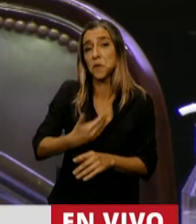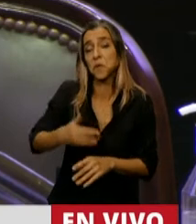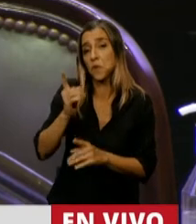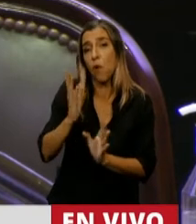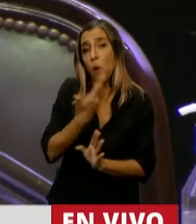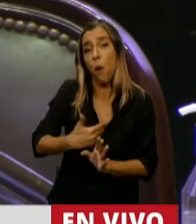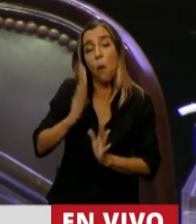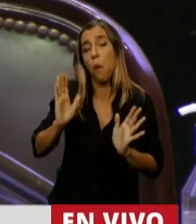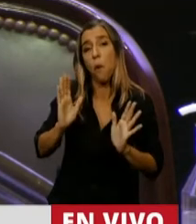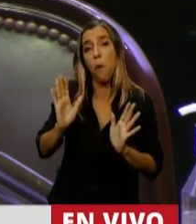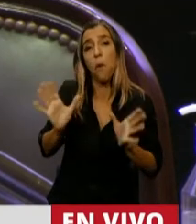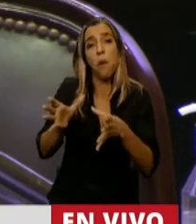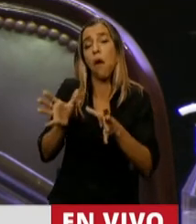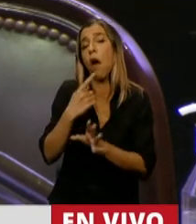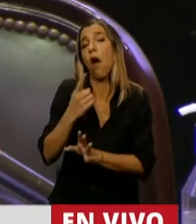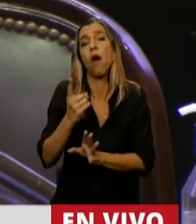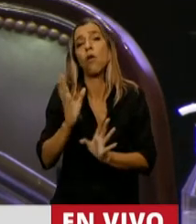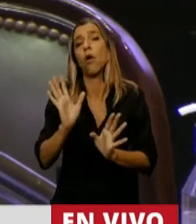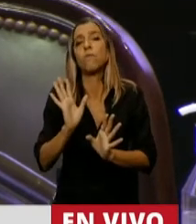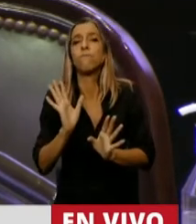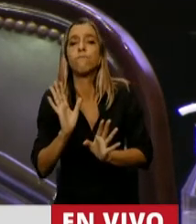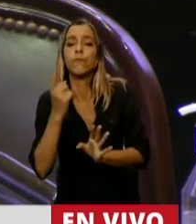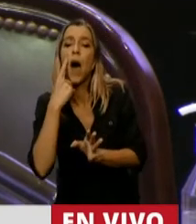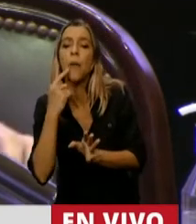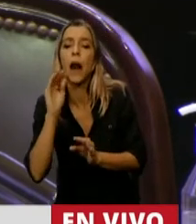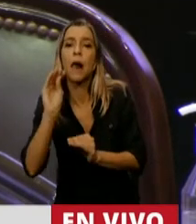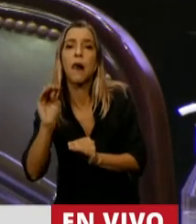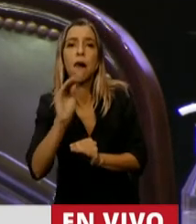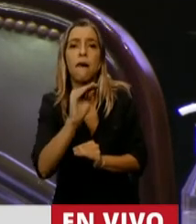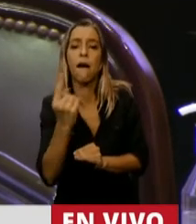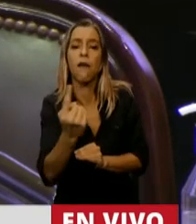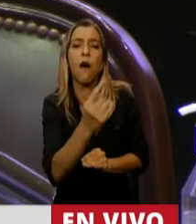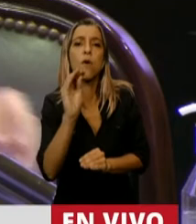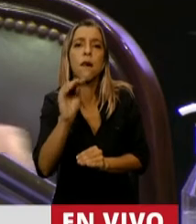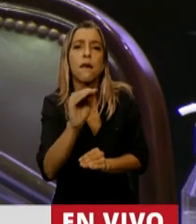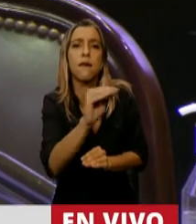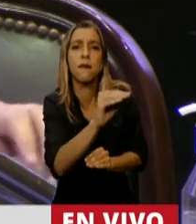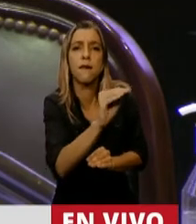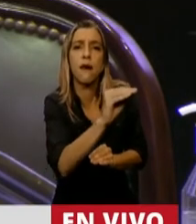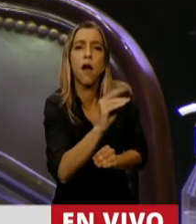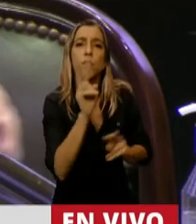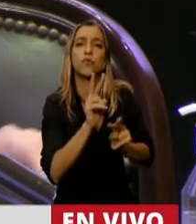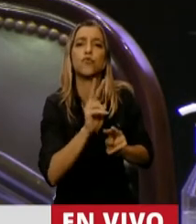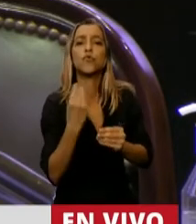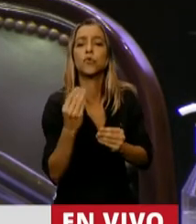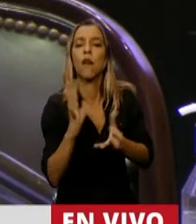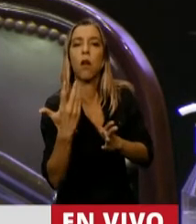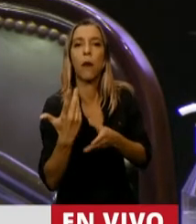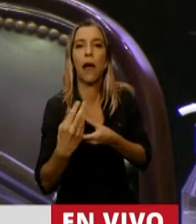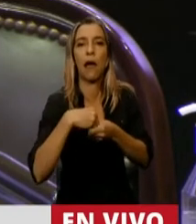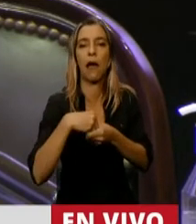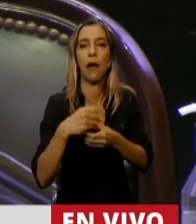el que eligió ir buscando voto por voto, poroteando, creando distintos